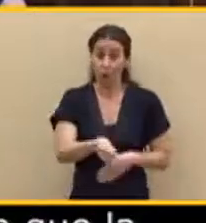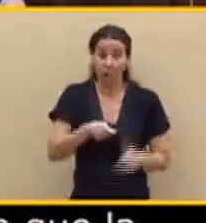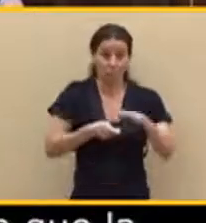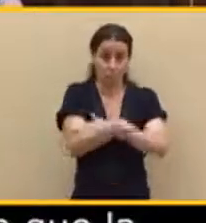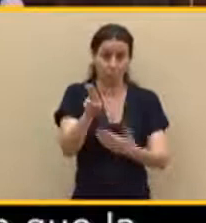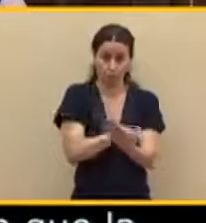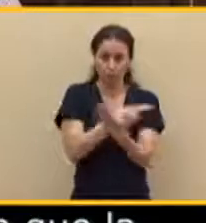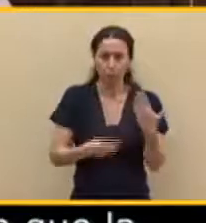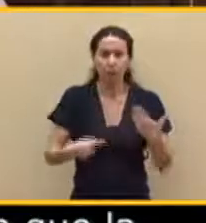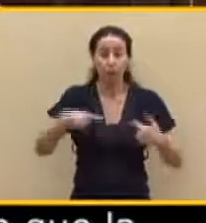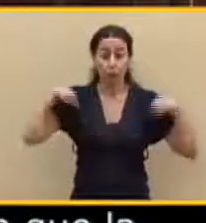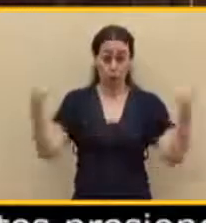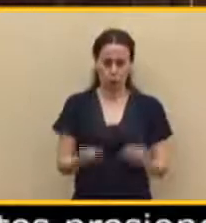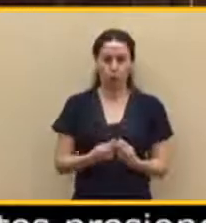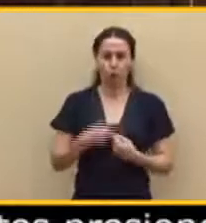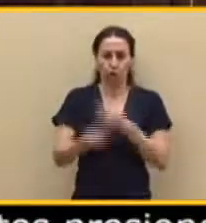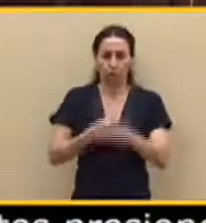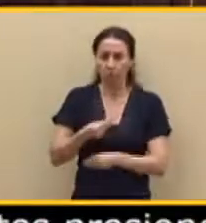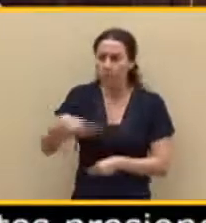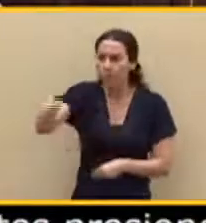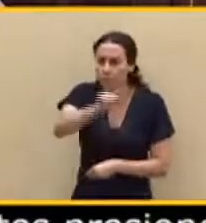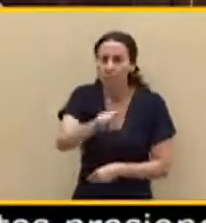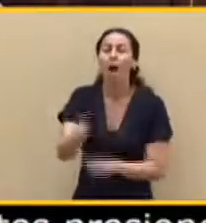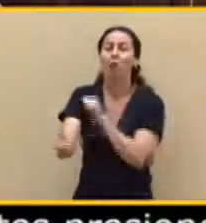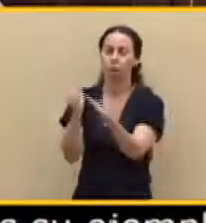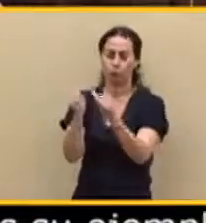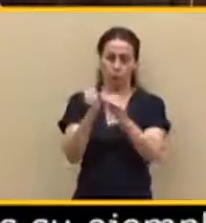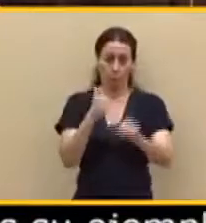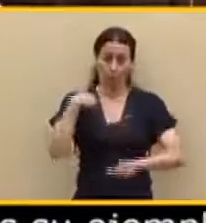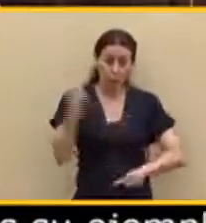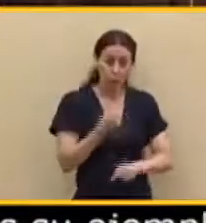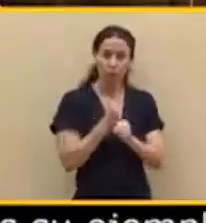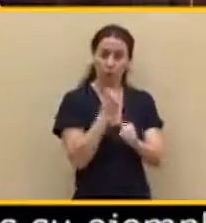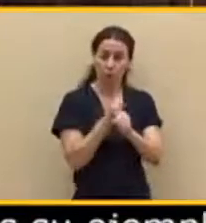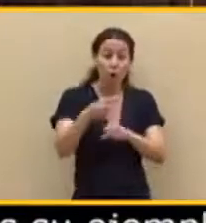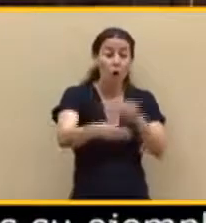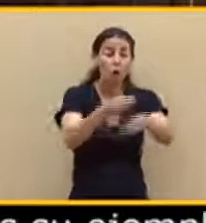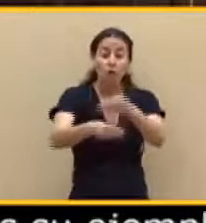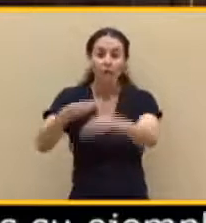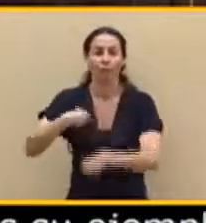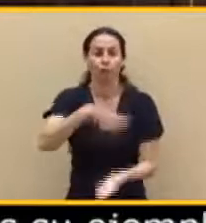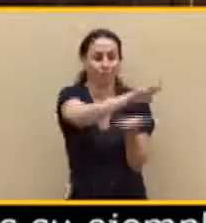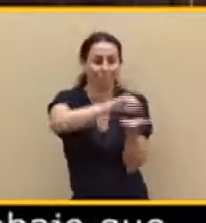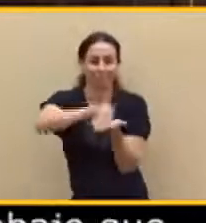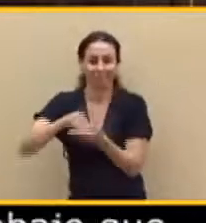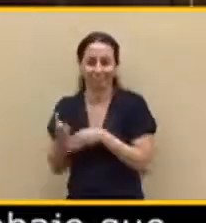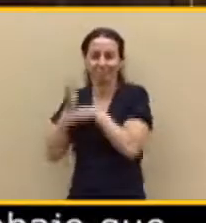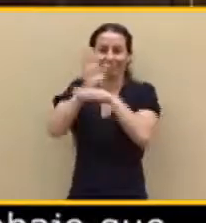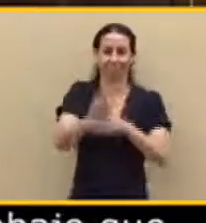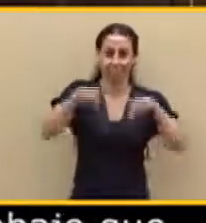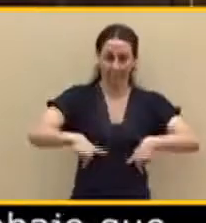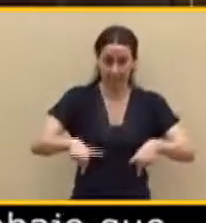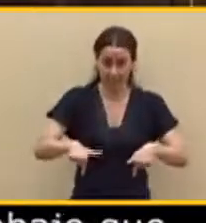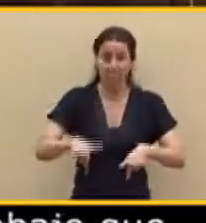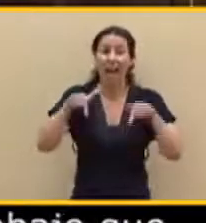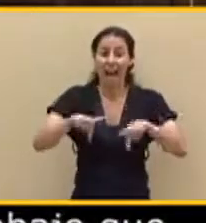nosotros tomamos su ejemplo y hacemos lo que nos corresponde. El mismo trabajo que hacen ellos lo traemos nosotros a donde tenemos que traerlo, que es al Parlamento,